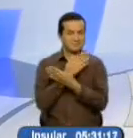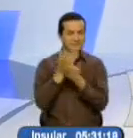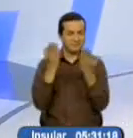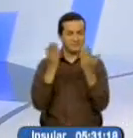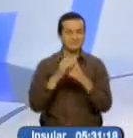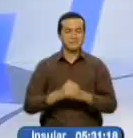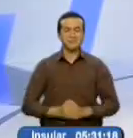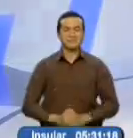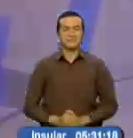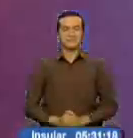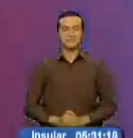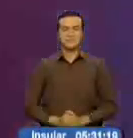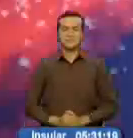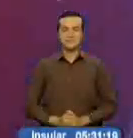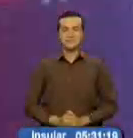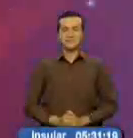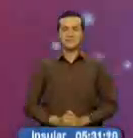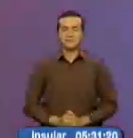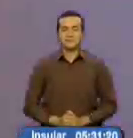inmediato.